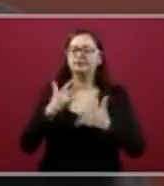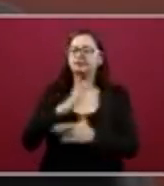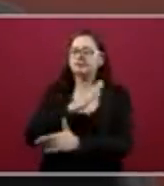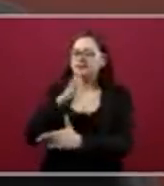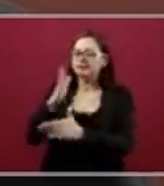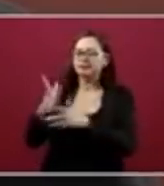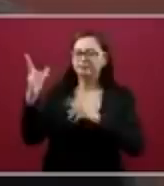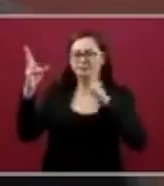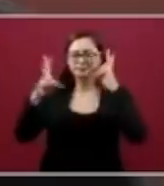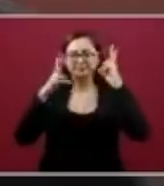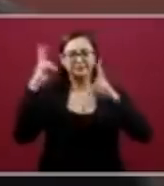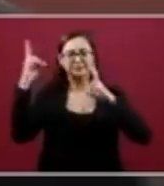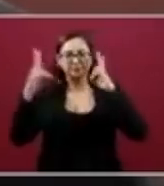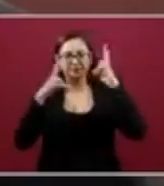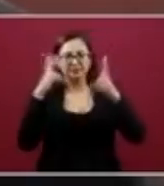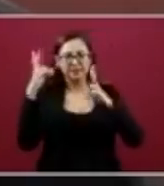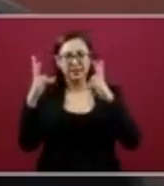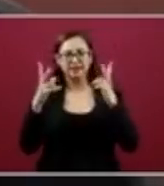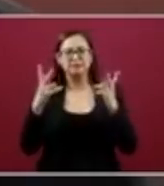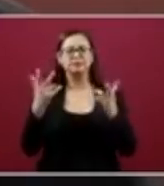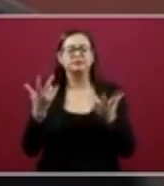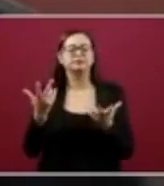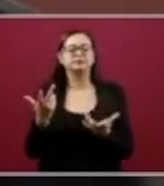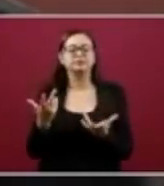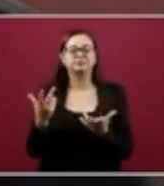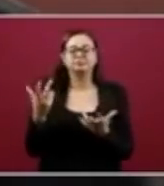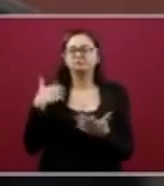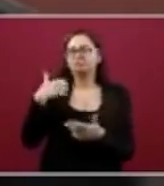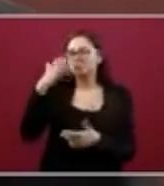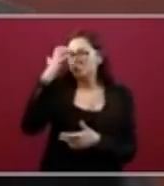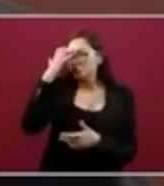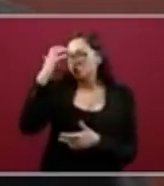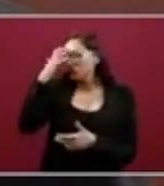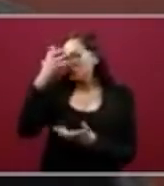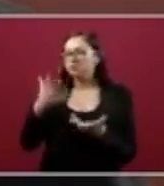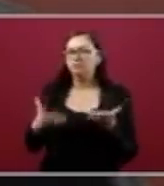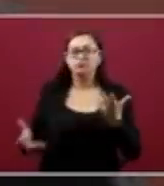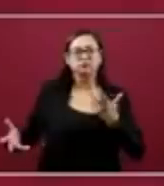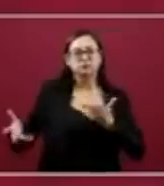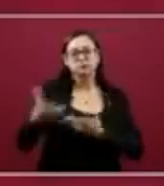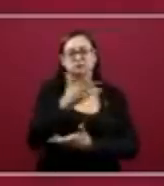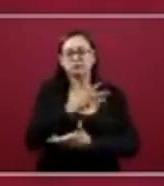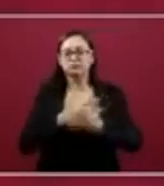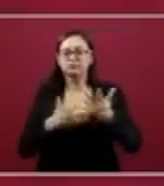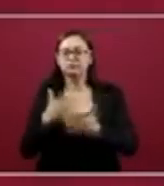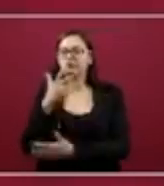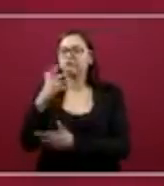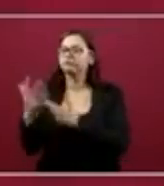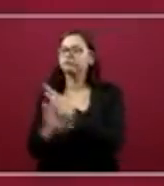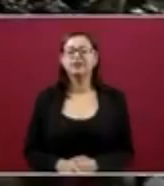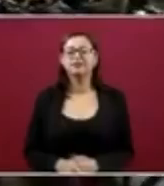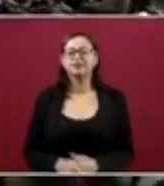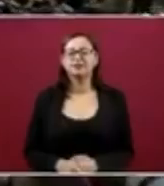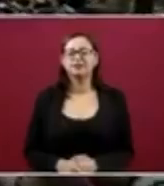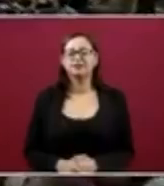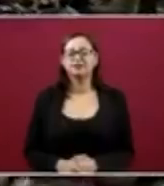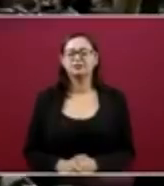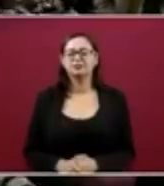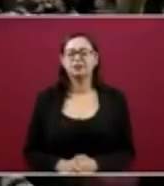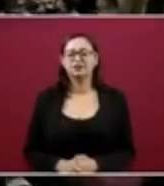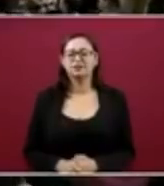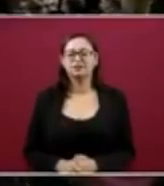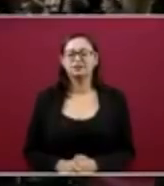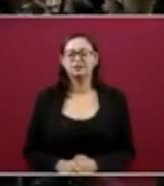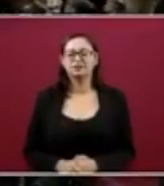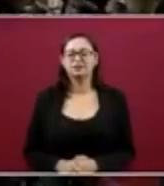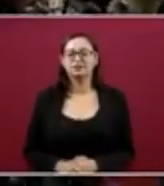islas para conocer, convivir, proteger la naturaleza. El mandatario